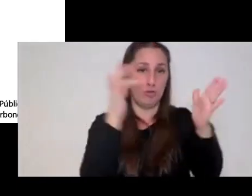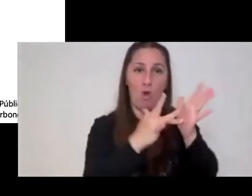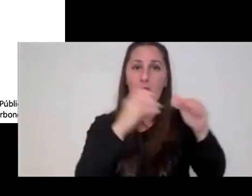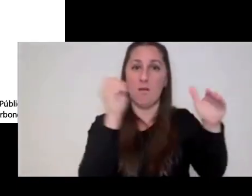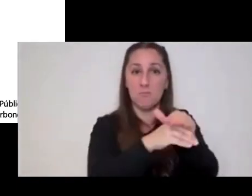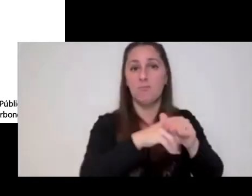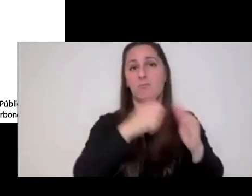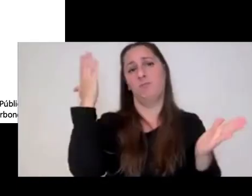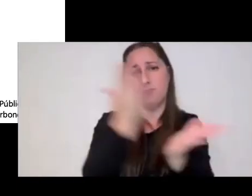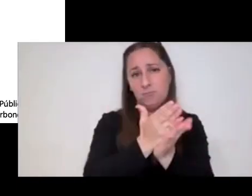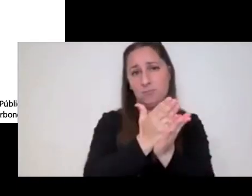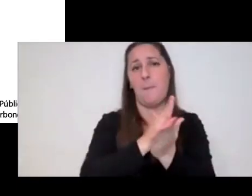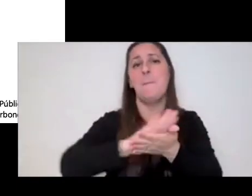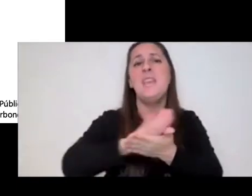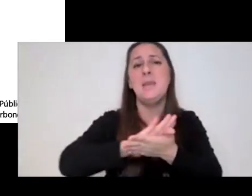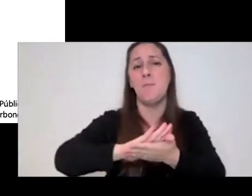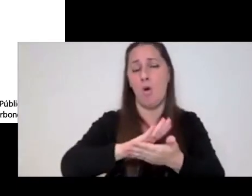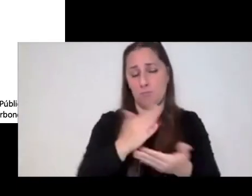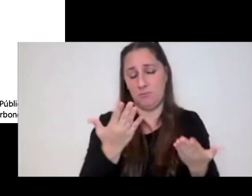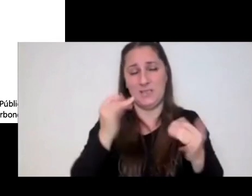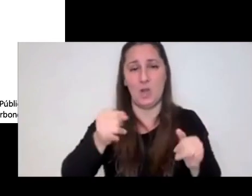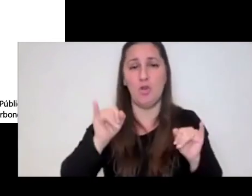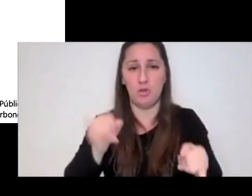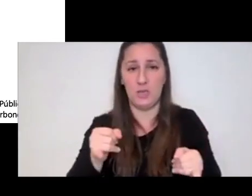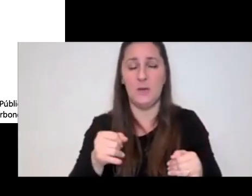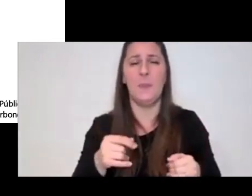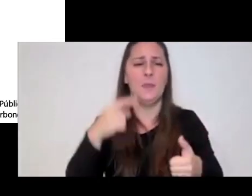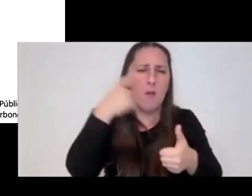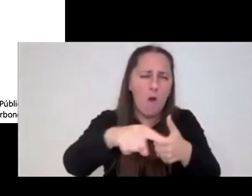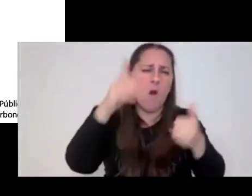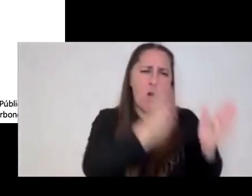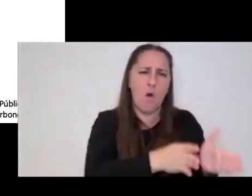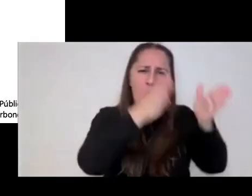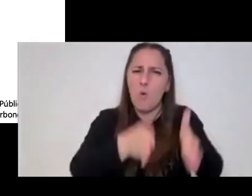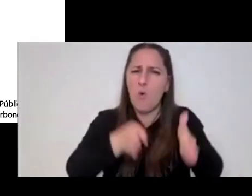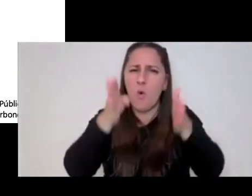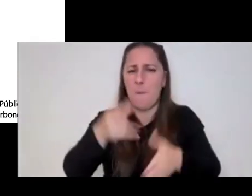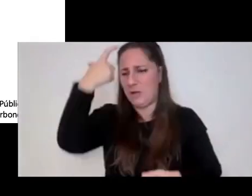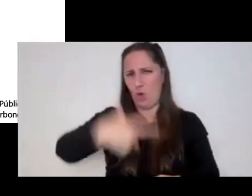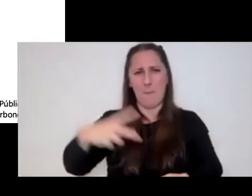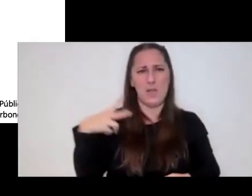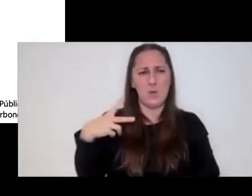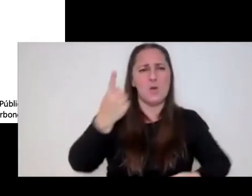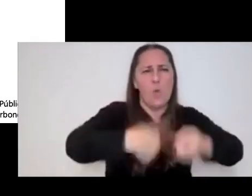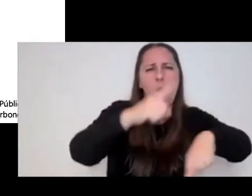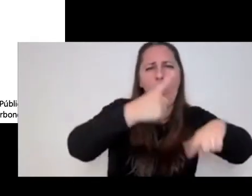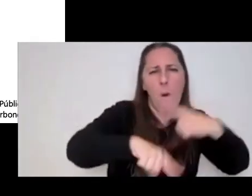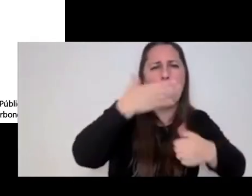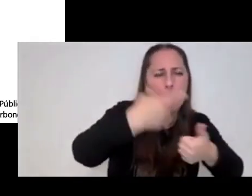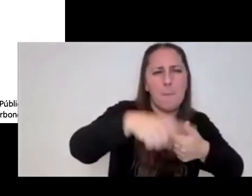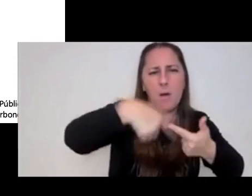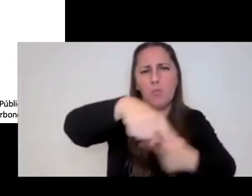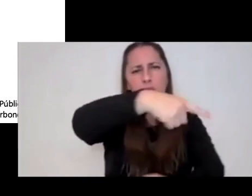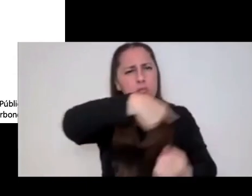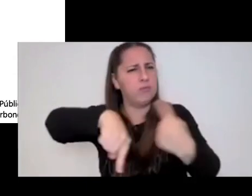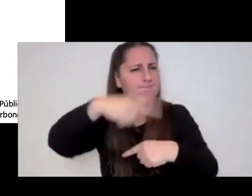mínimo. Con lo cual, fíjense la cantidad de pasos, ¿no?, que tiene que dar el contribuyente, la cantidad de cuestiones que tiene que tener en cuenta, y cuando